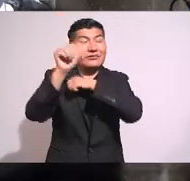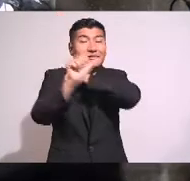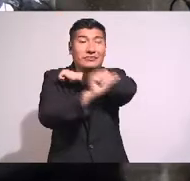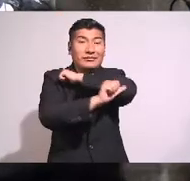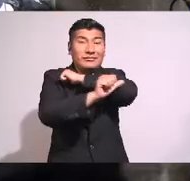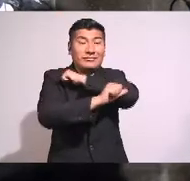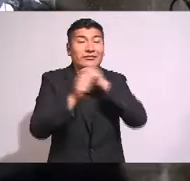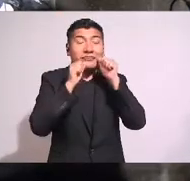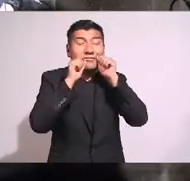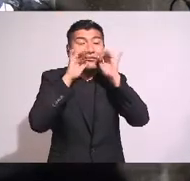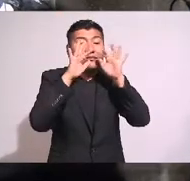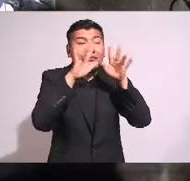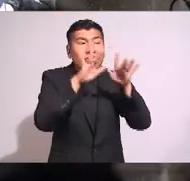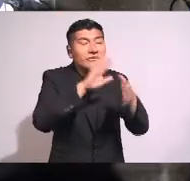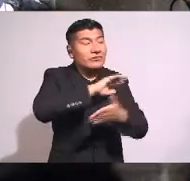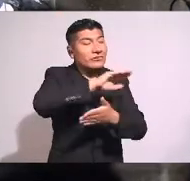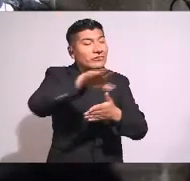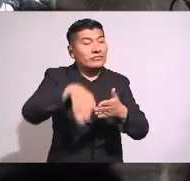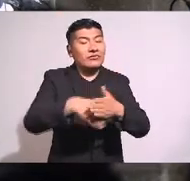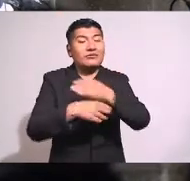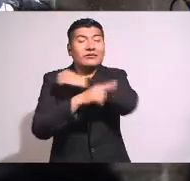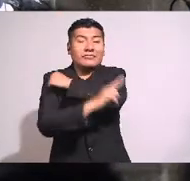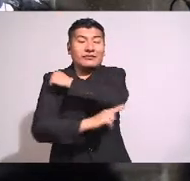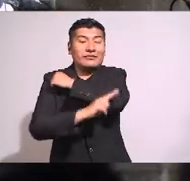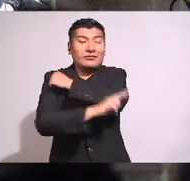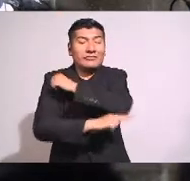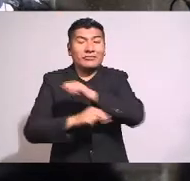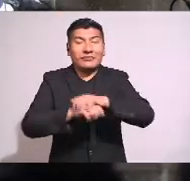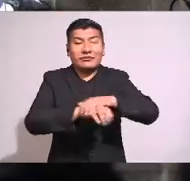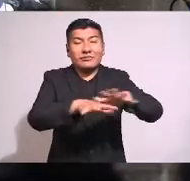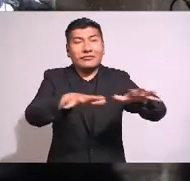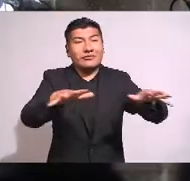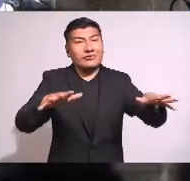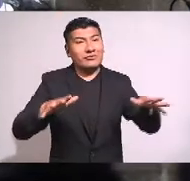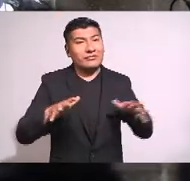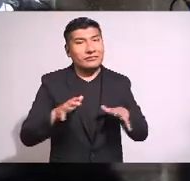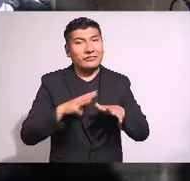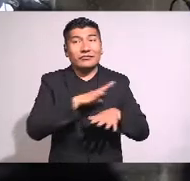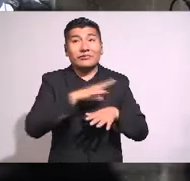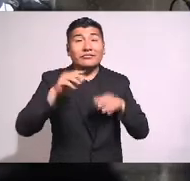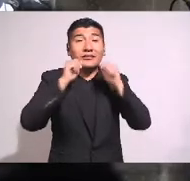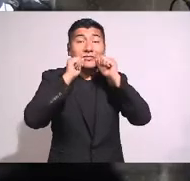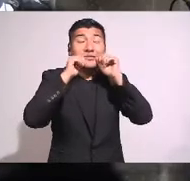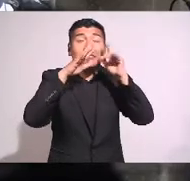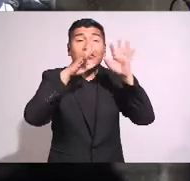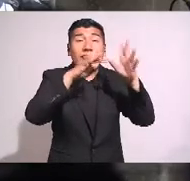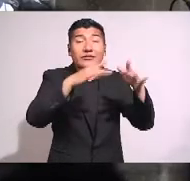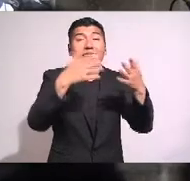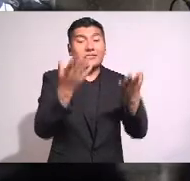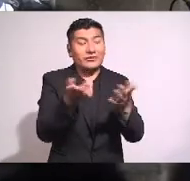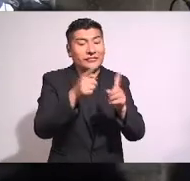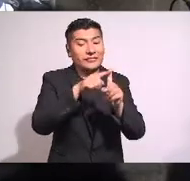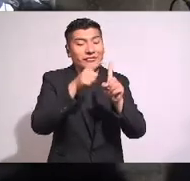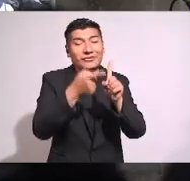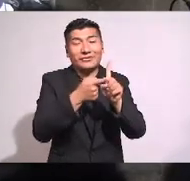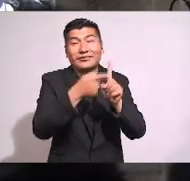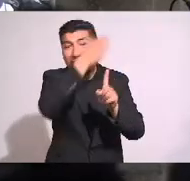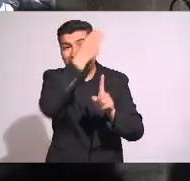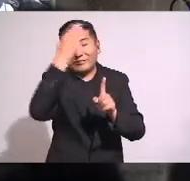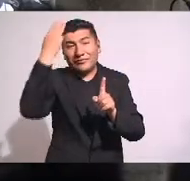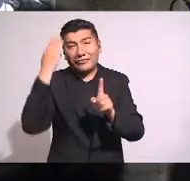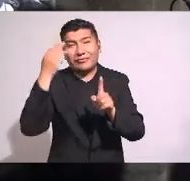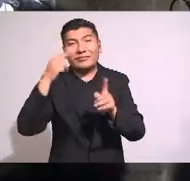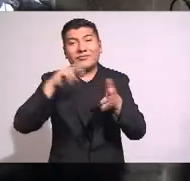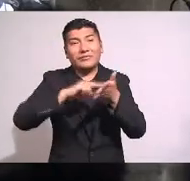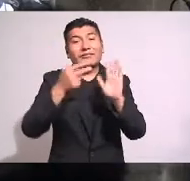Serán benditas todas las naciones. Y la bendición que trae María es